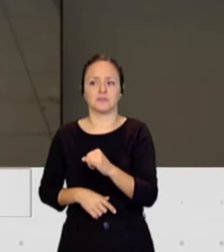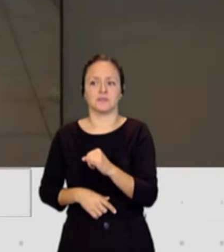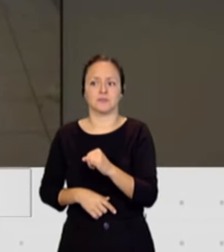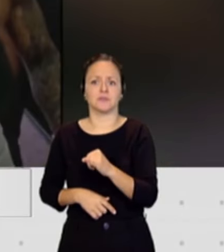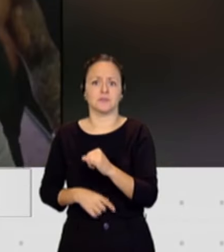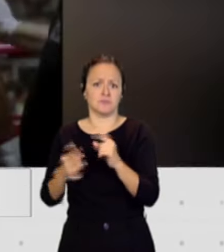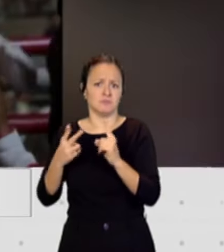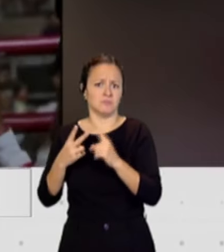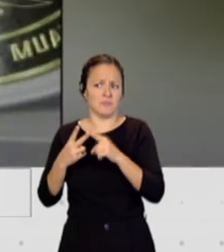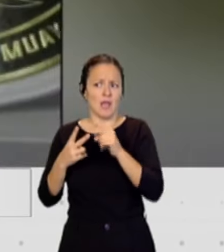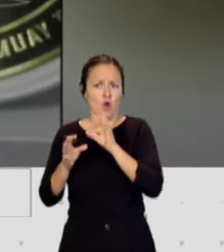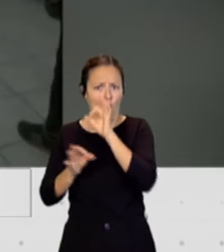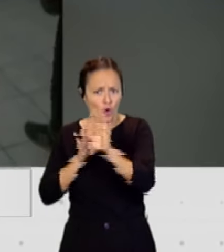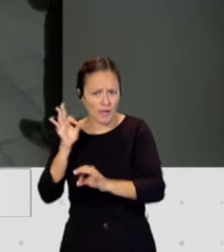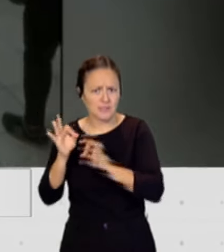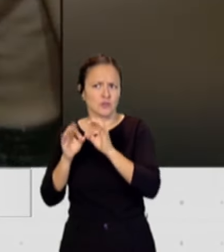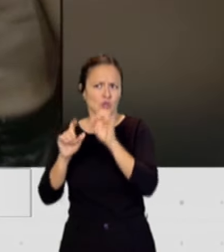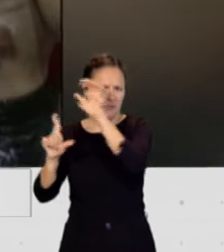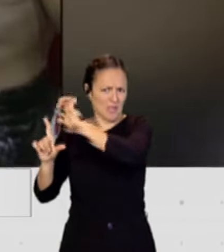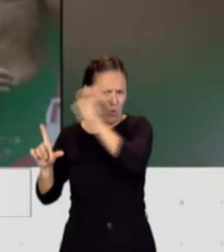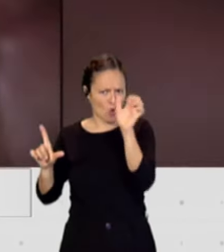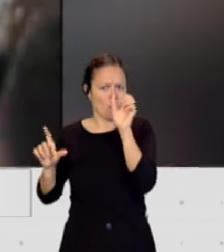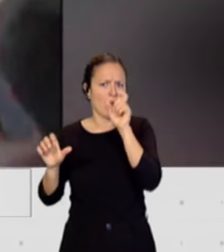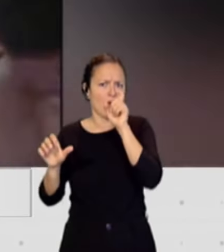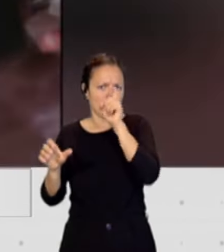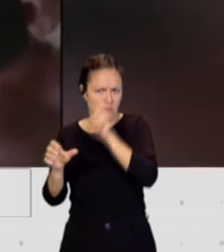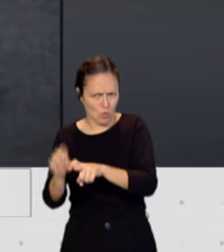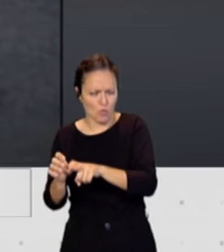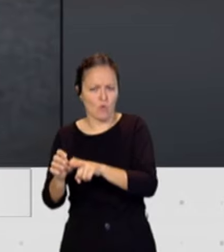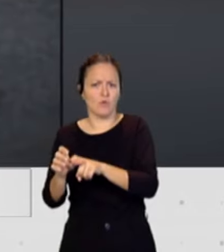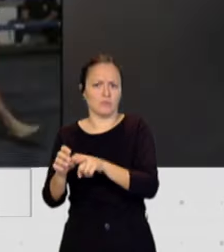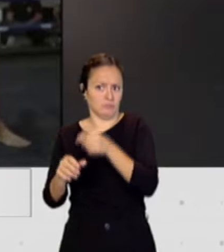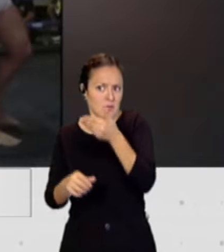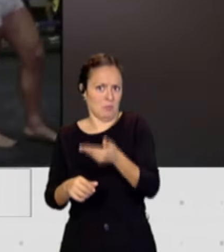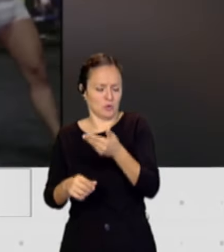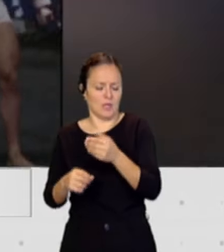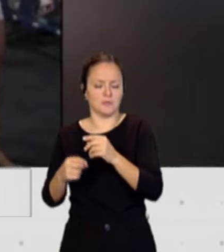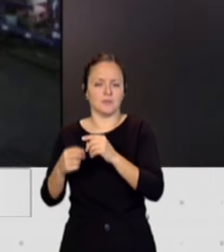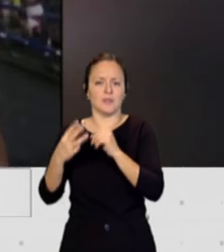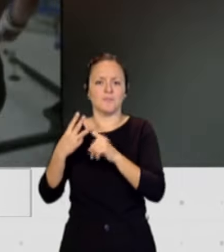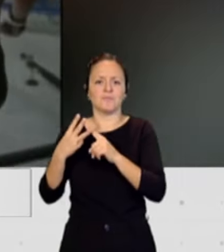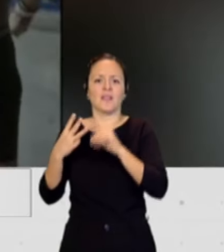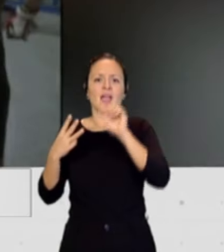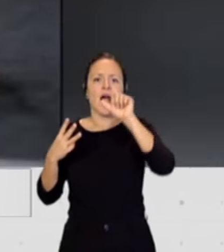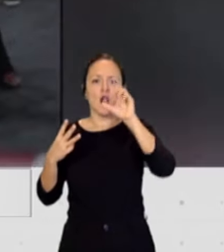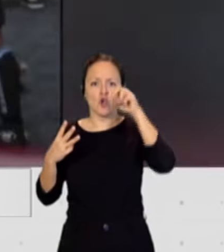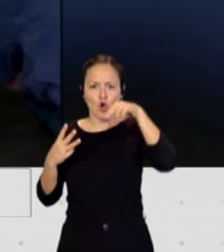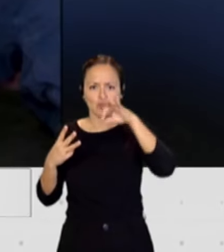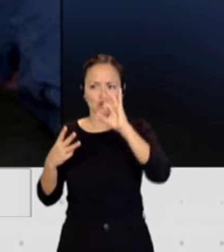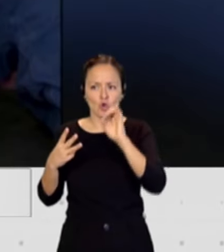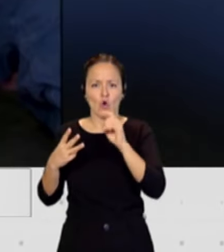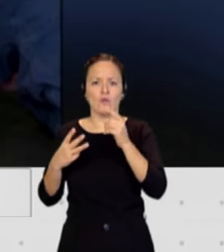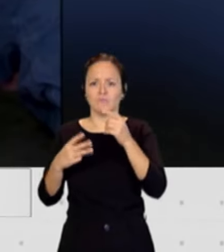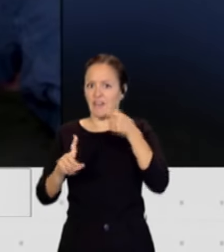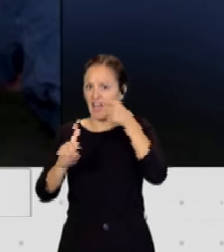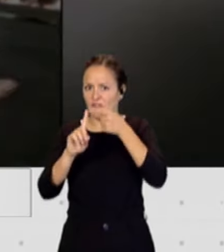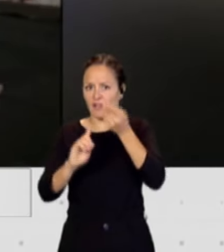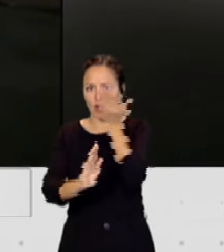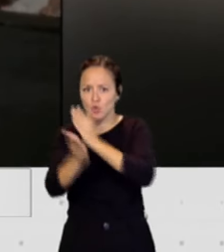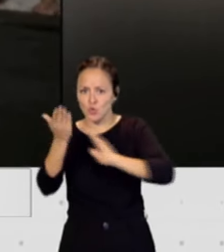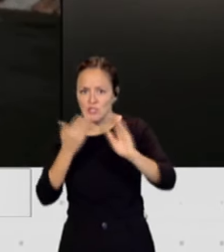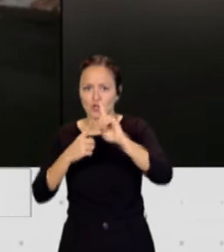organizaciones ámbito europeo muy importantes También tenemos a a Martín Alonso que es un referente en yisu en kickboxing